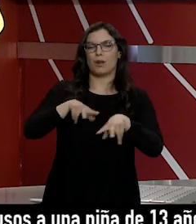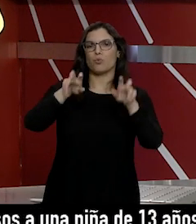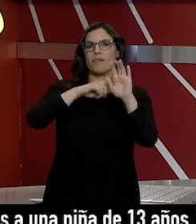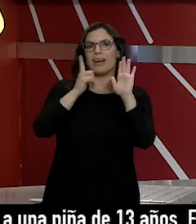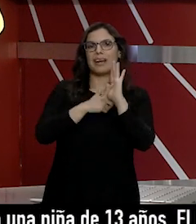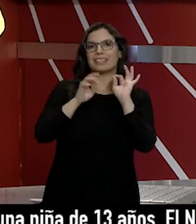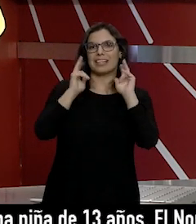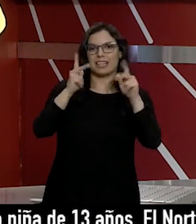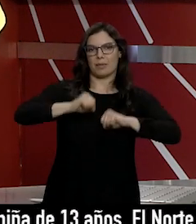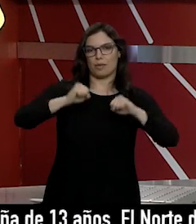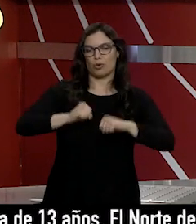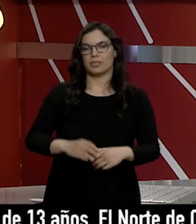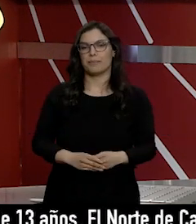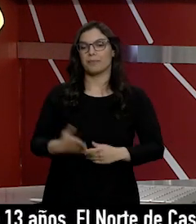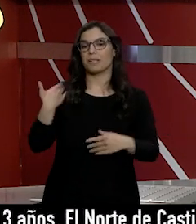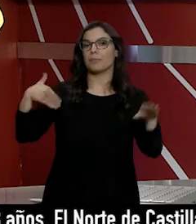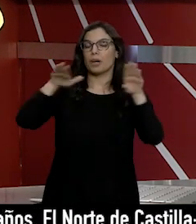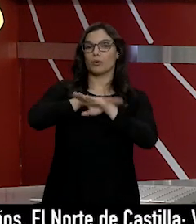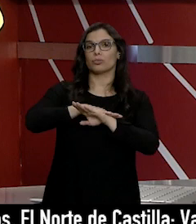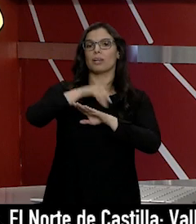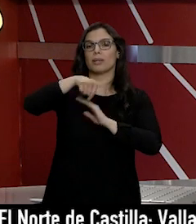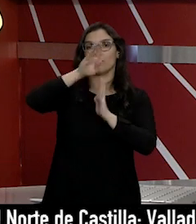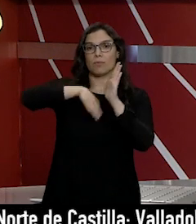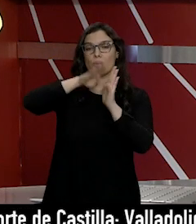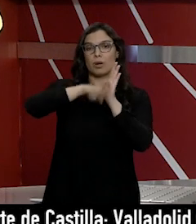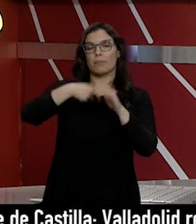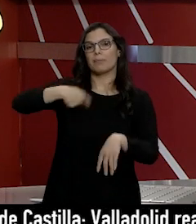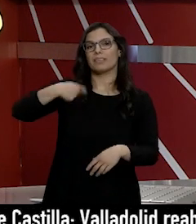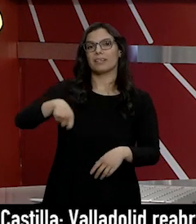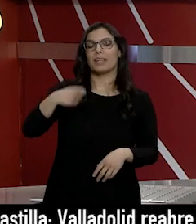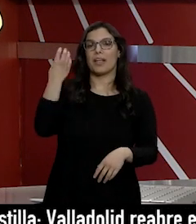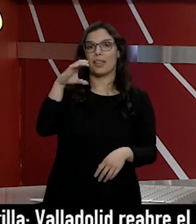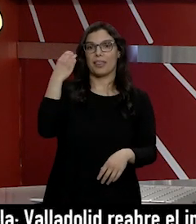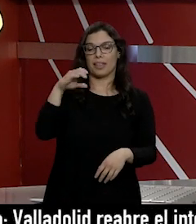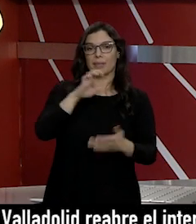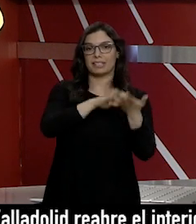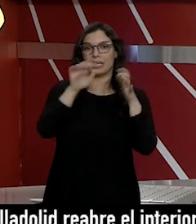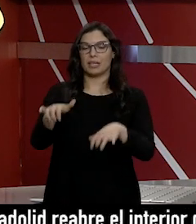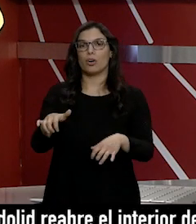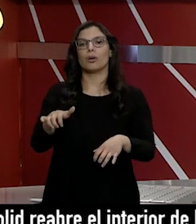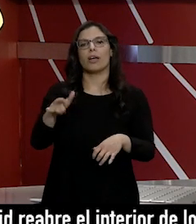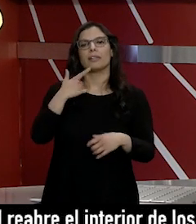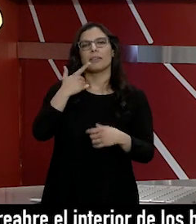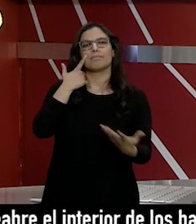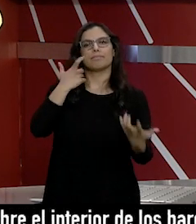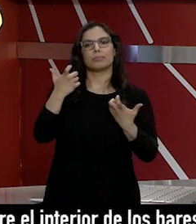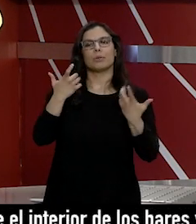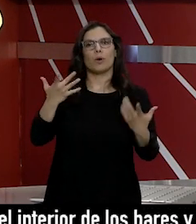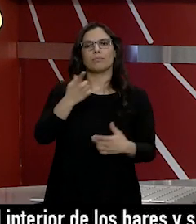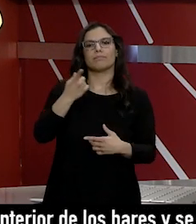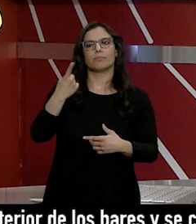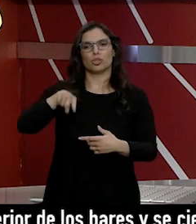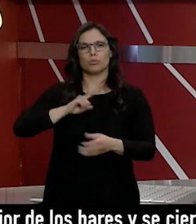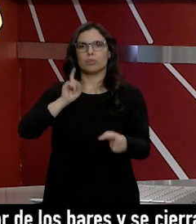de Residencias de Mayores. Anoche, en el programa Cuestión de Prioridades, el presidente de CERMI, Castilla y León, destacaba que han participado en